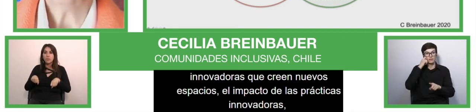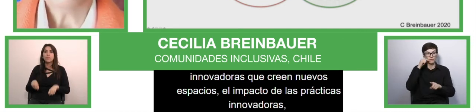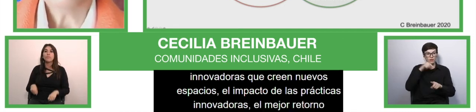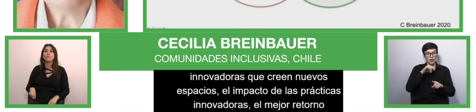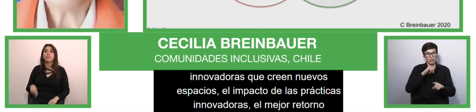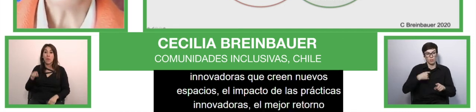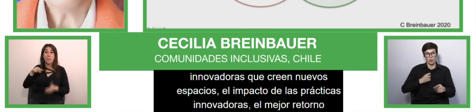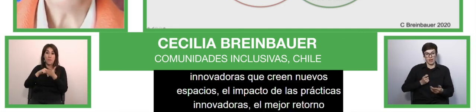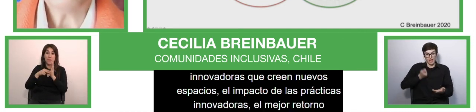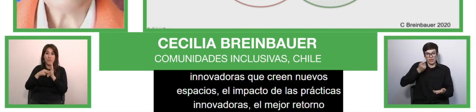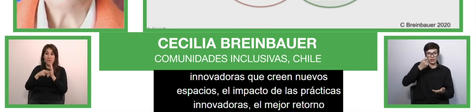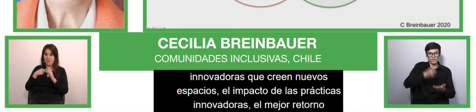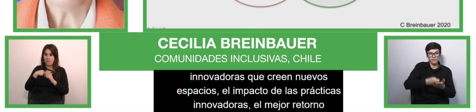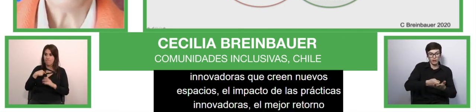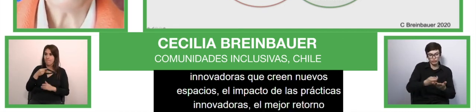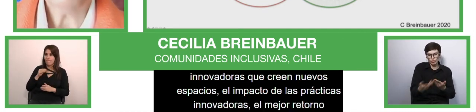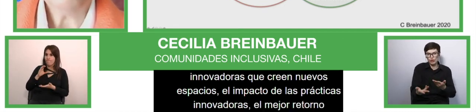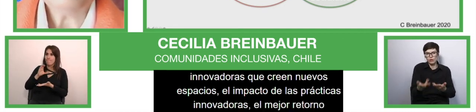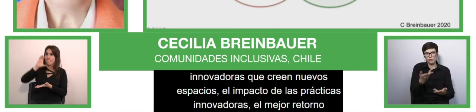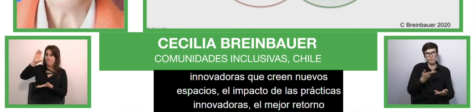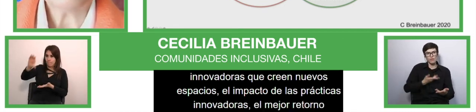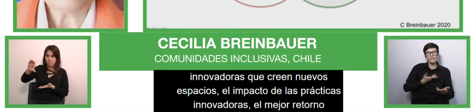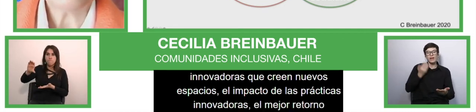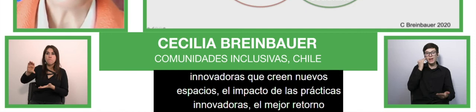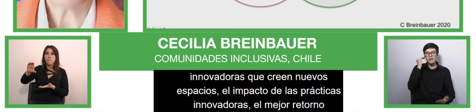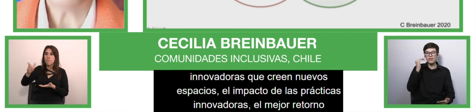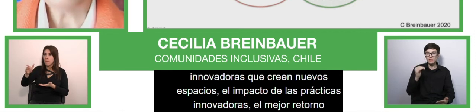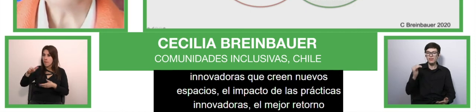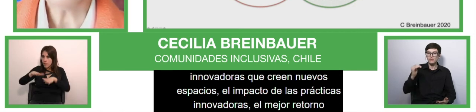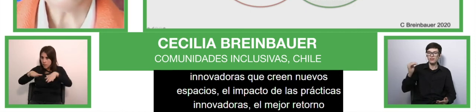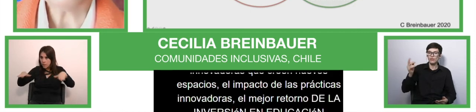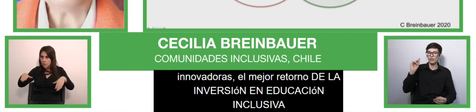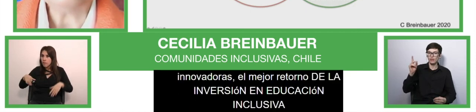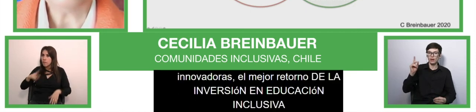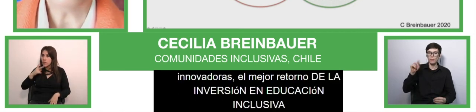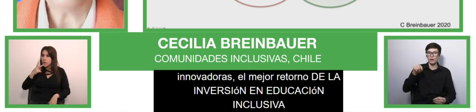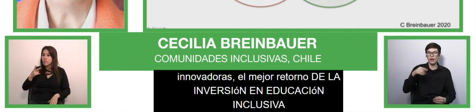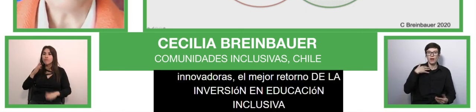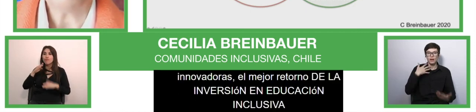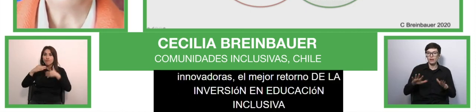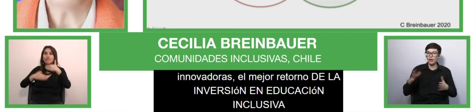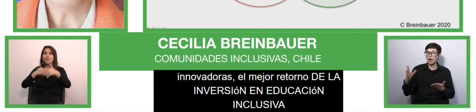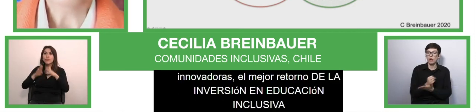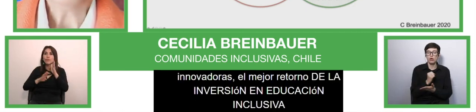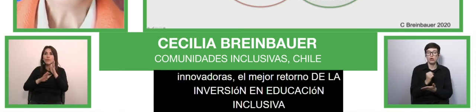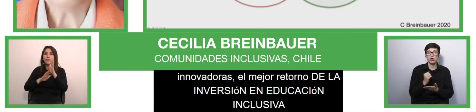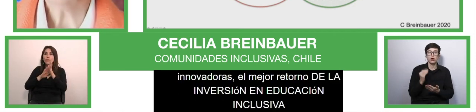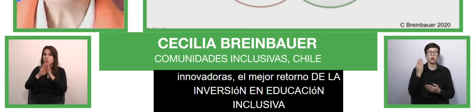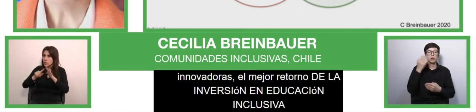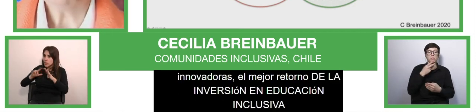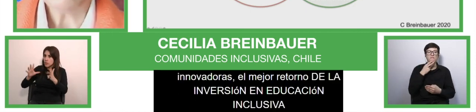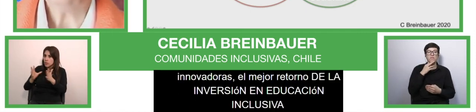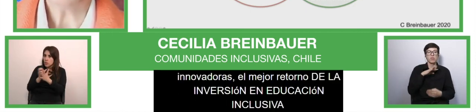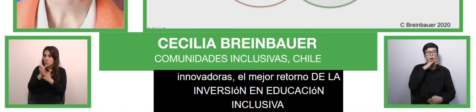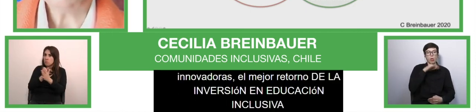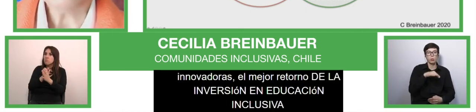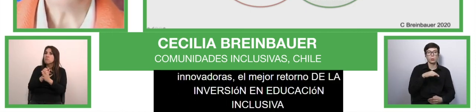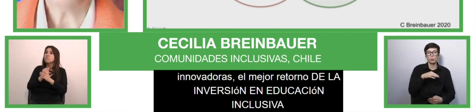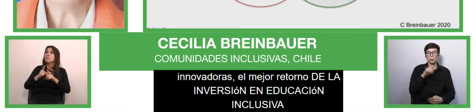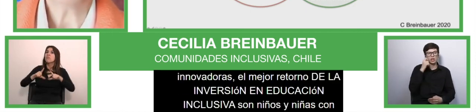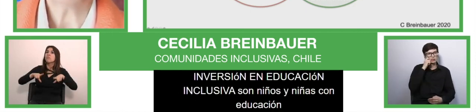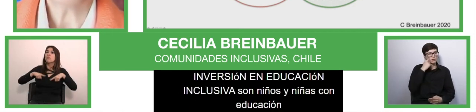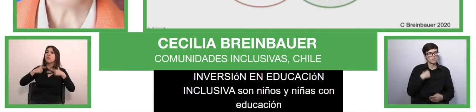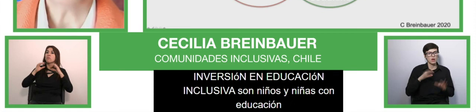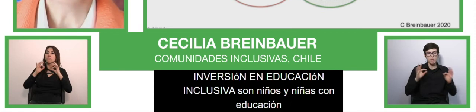inversión en educación inclusiva son los niños y niñas con discapacidades que llegan a la vida adulta siento miembros